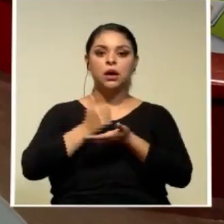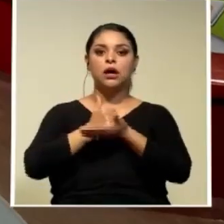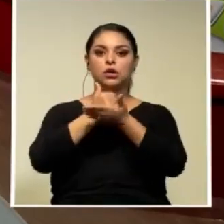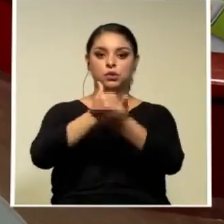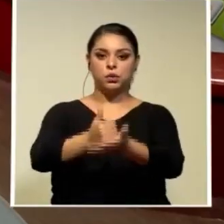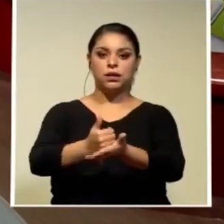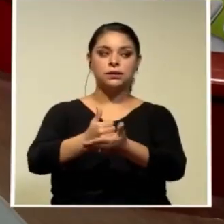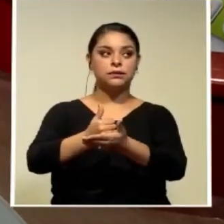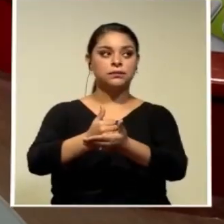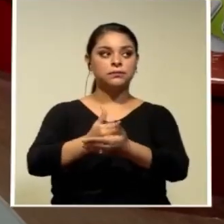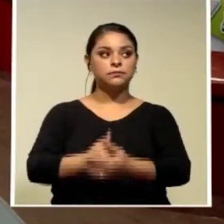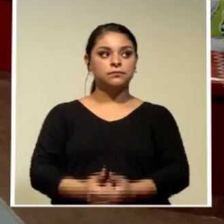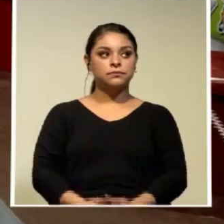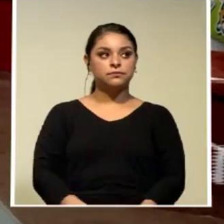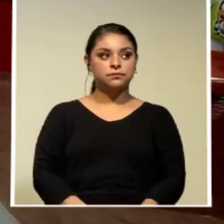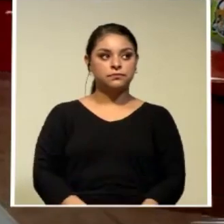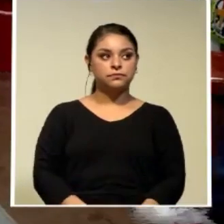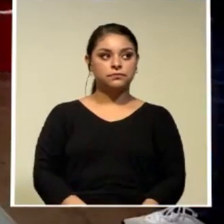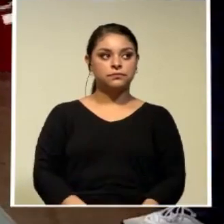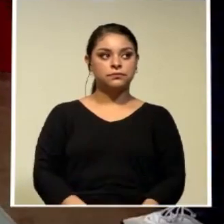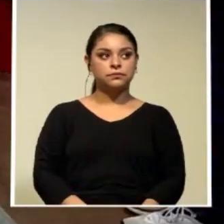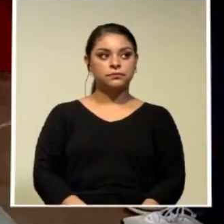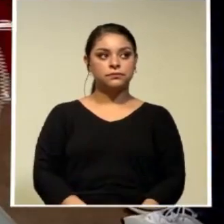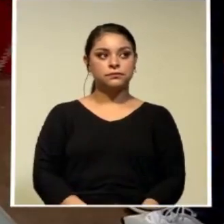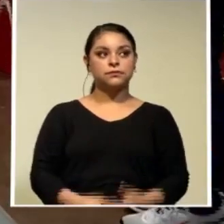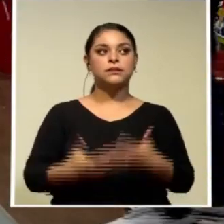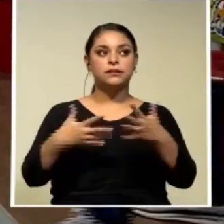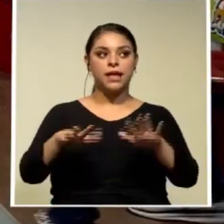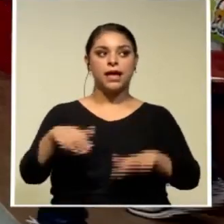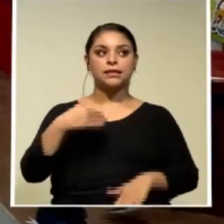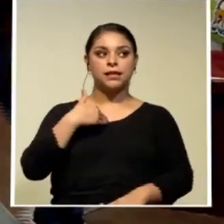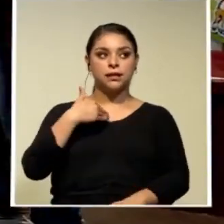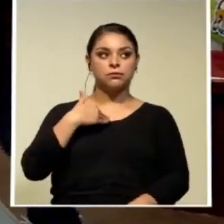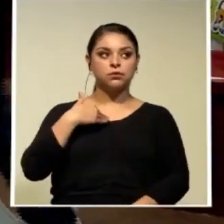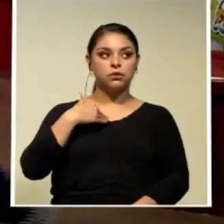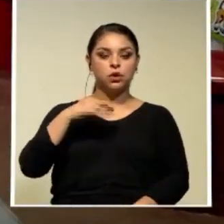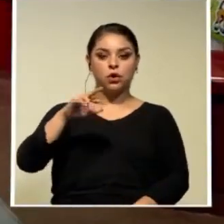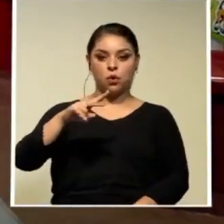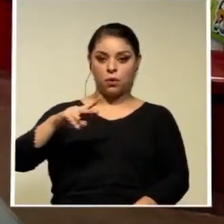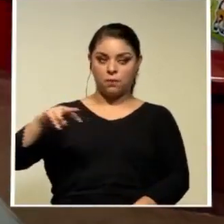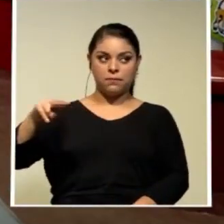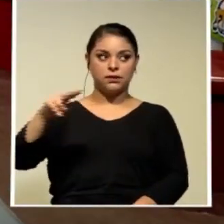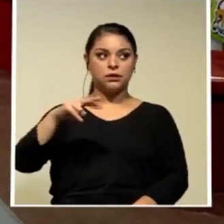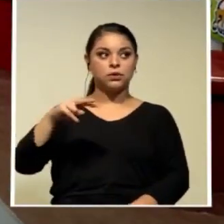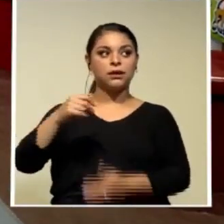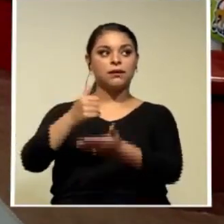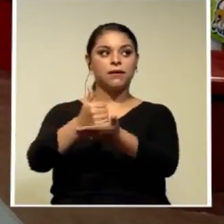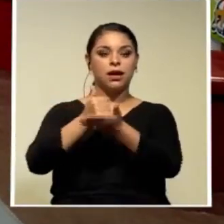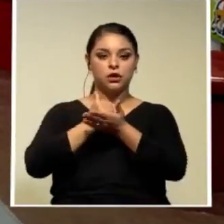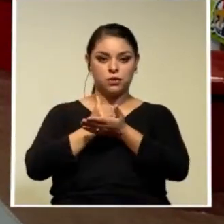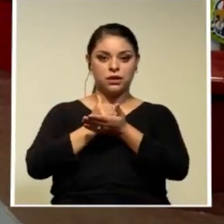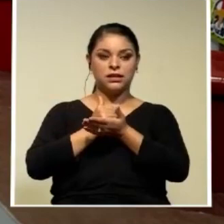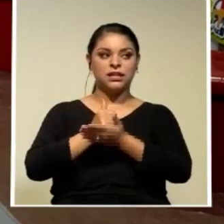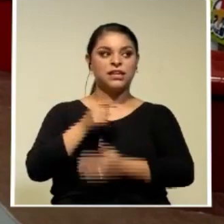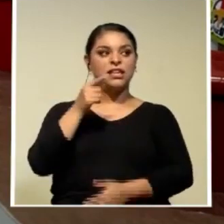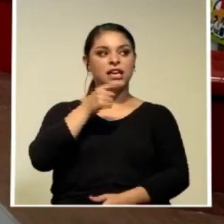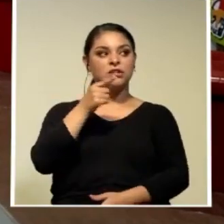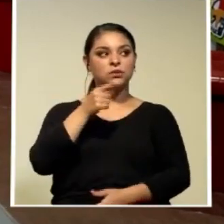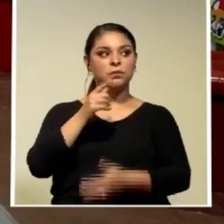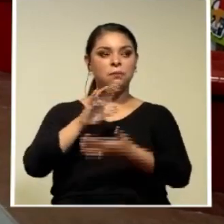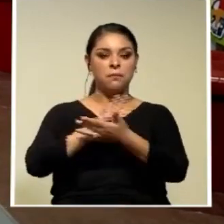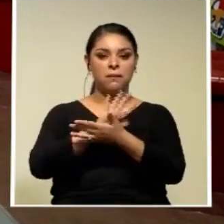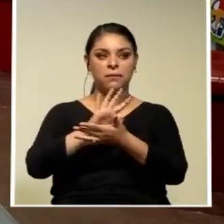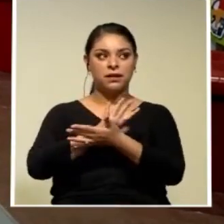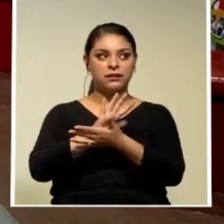ayudar? Ahí nos alternamos, ¿sí? Ajá, entonces ahí tenemos a nuestro compañero que nos va a colaborar. ¿Y qué son esos papelitos?